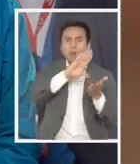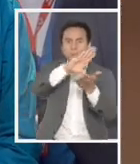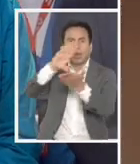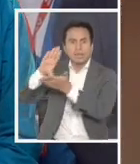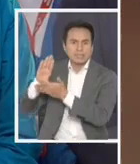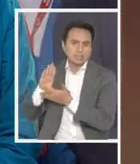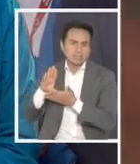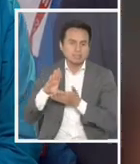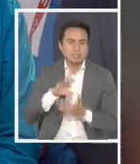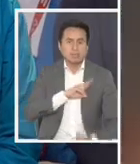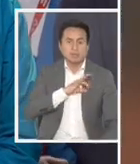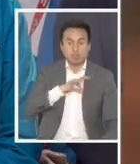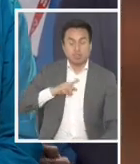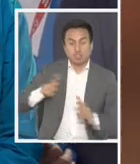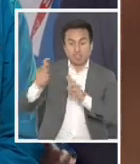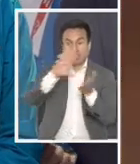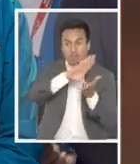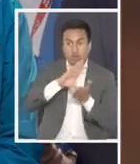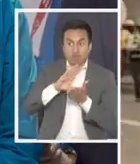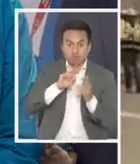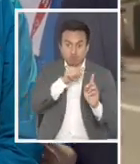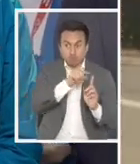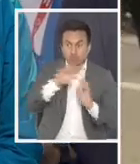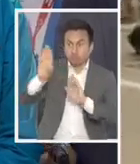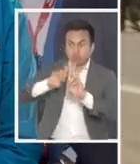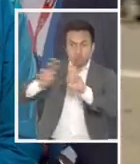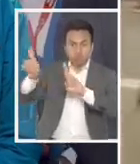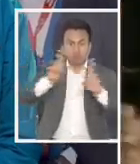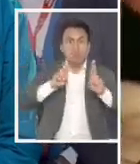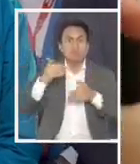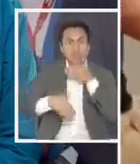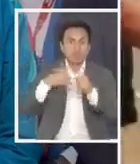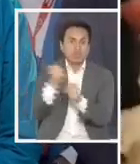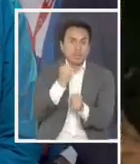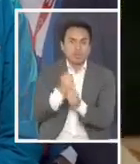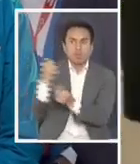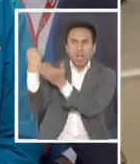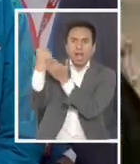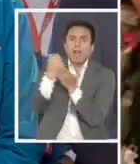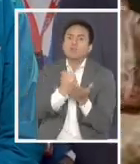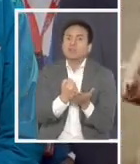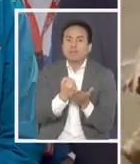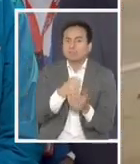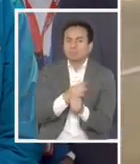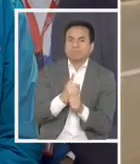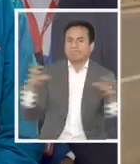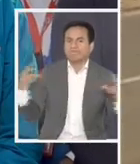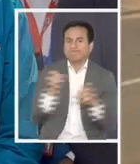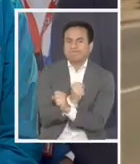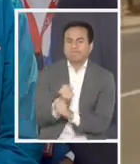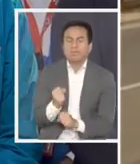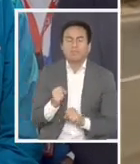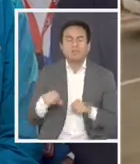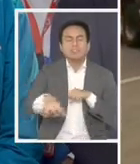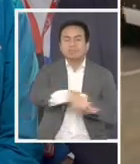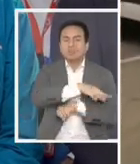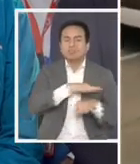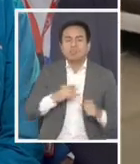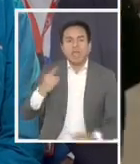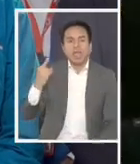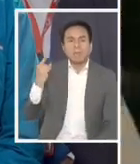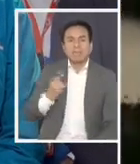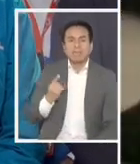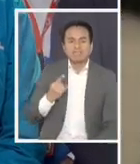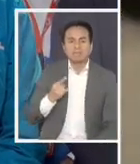los otros países y a través de la cancillería funcionando y trabajando para que todas estas ayudas puedan llegar lo antes posible Ah porque la situación es de